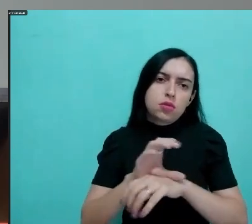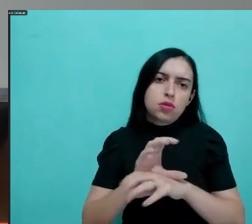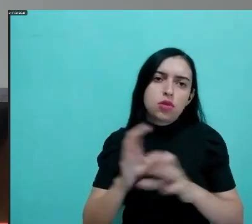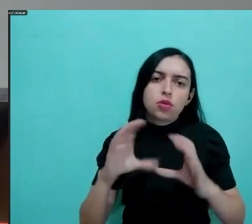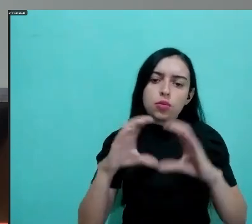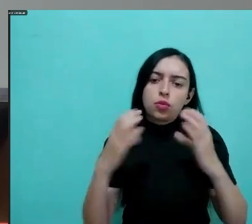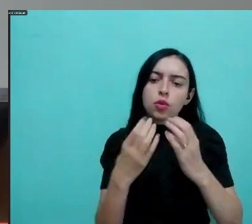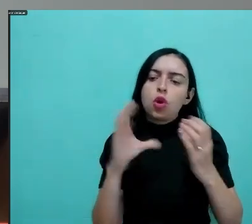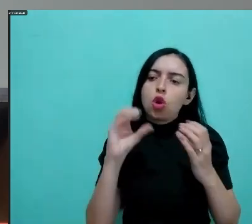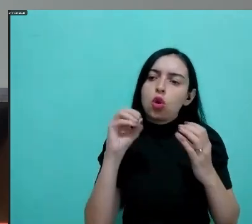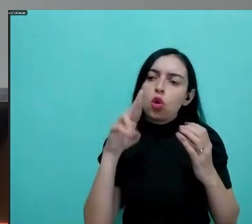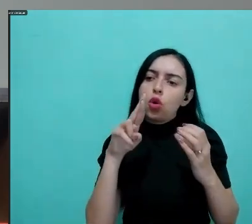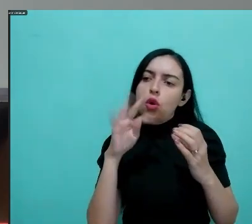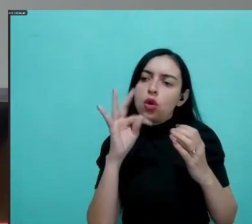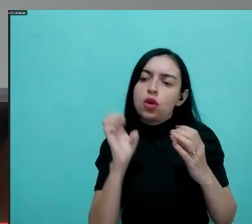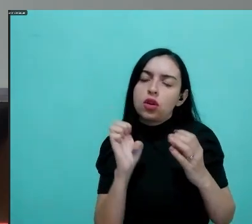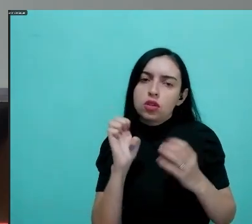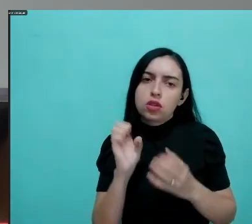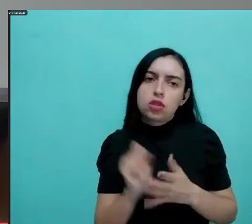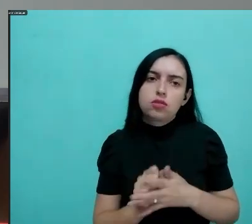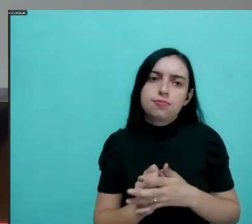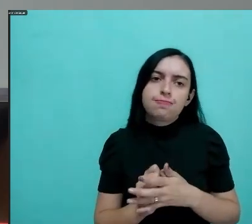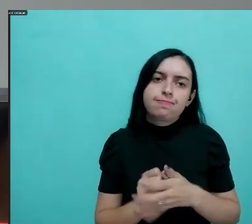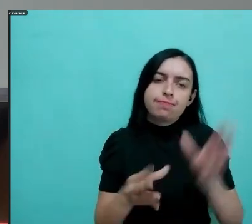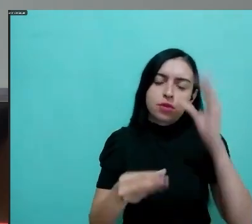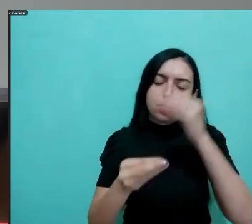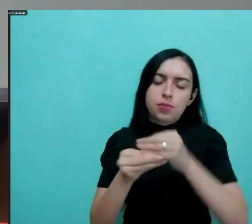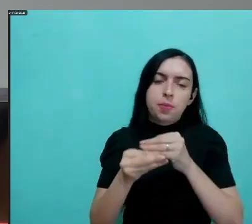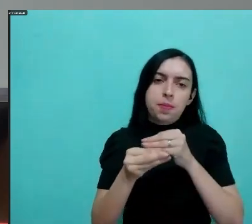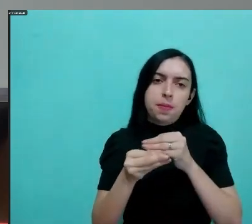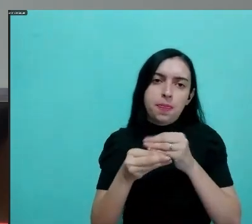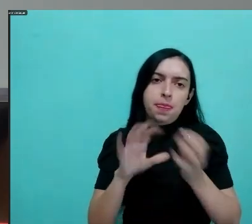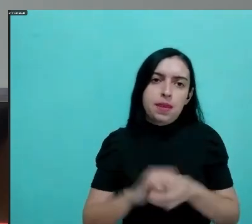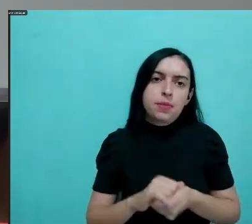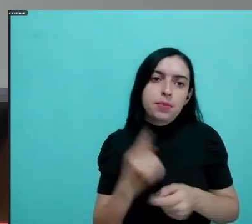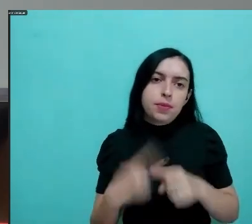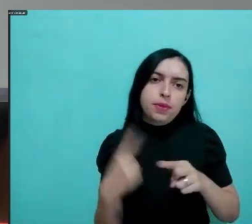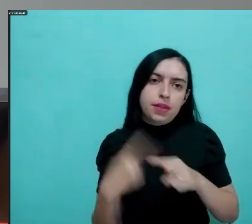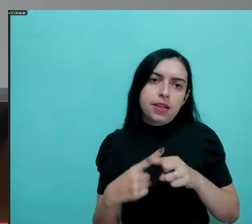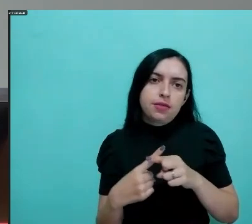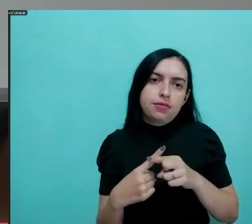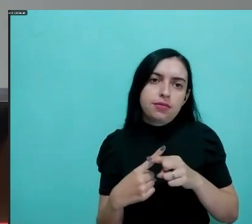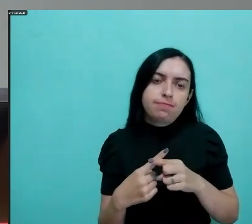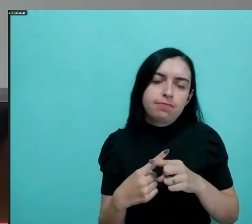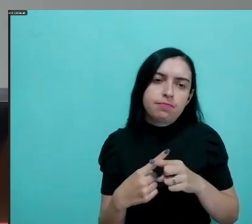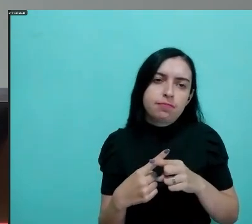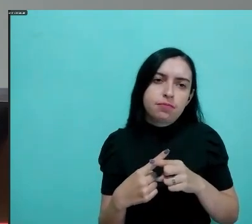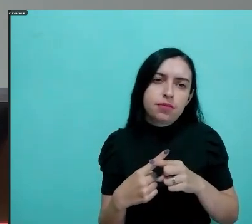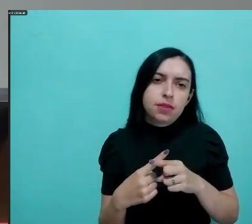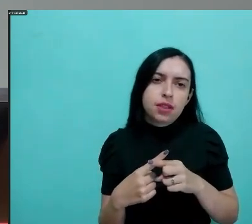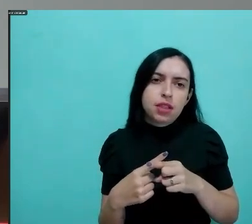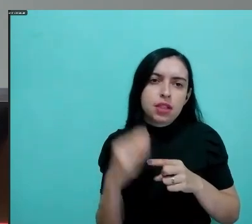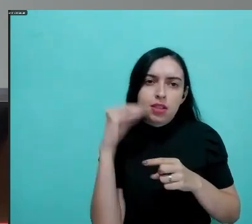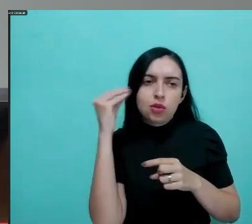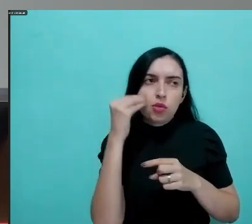Constitucional, pero la enmienda fue rechazada, porque quedamos con esa cultura